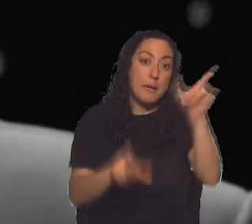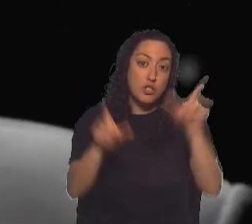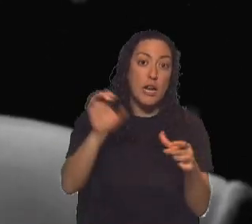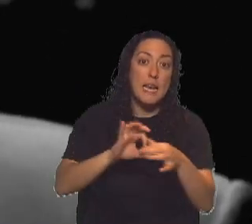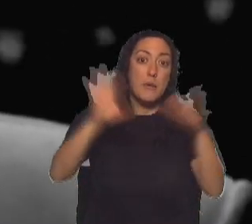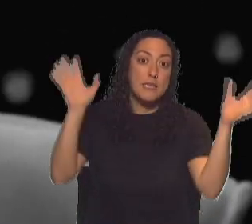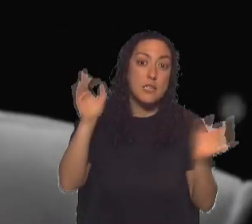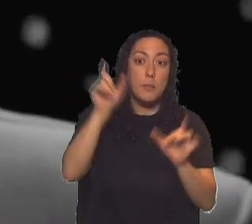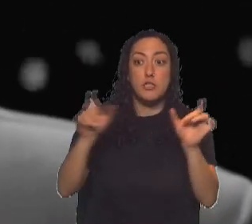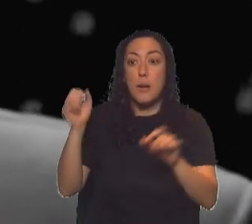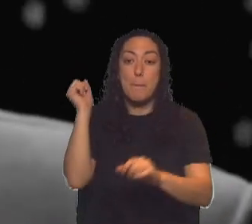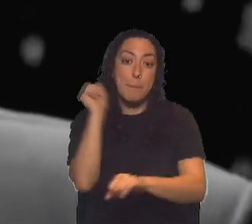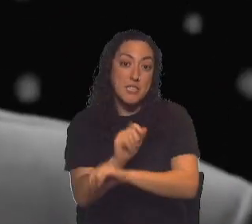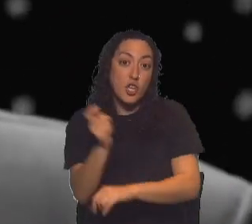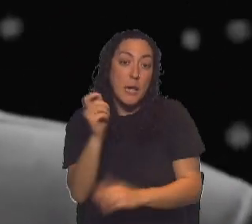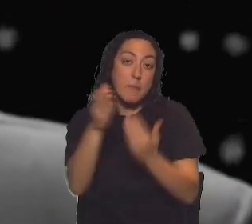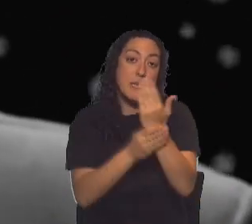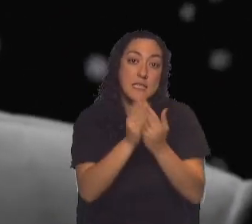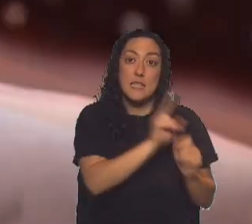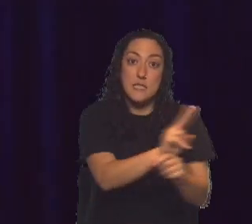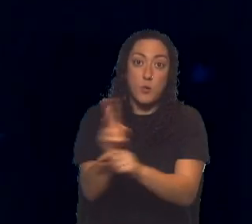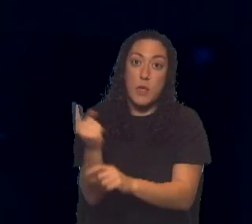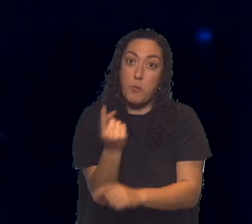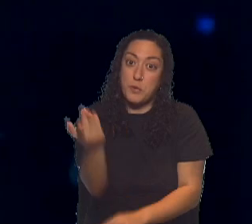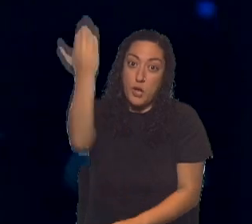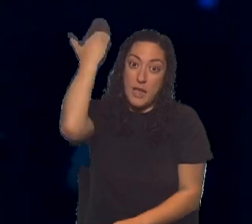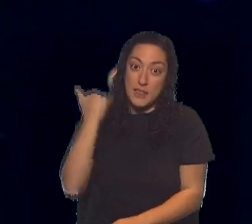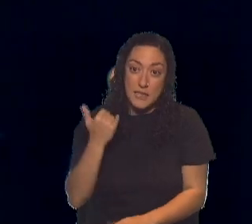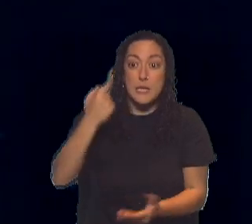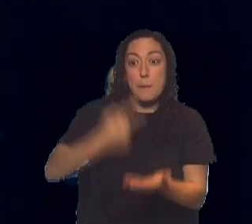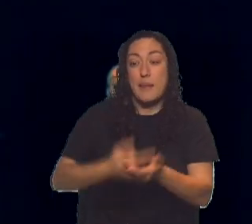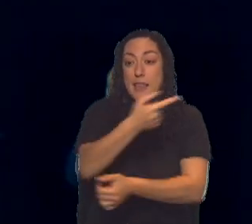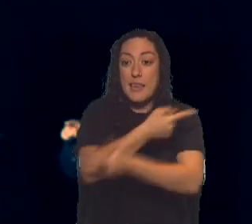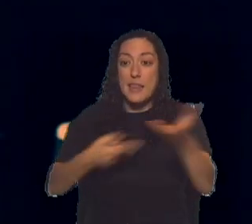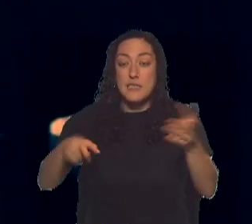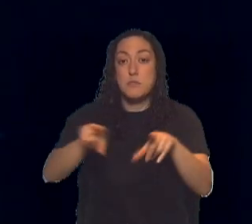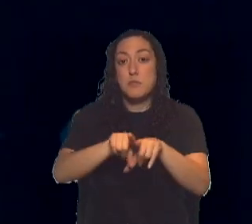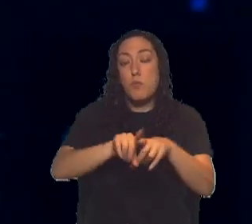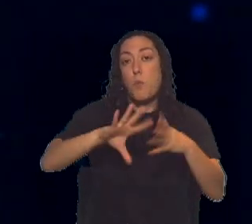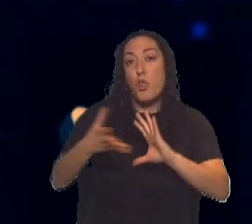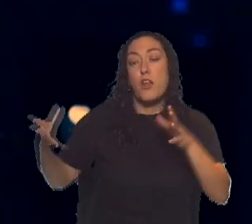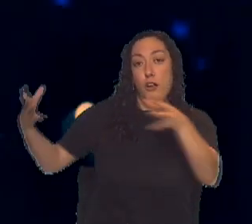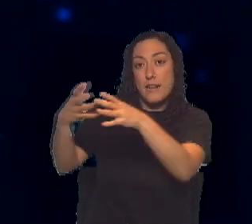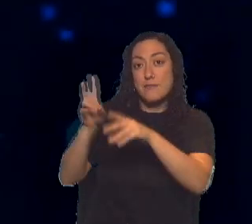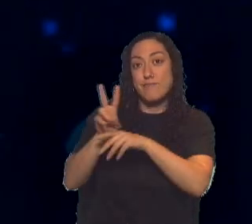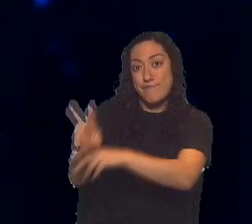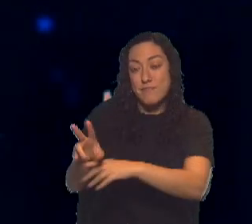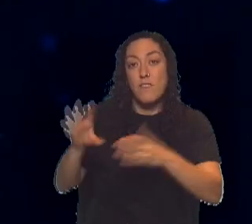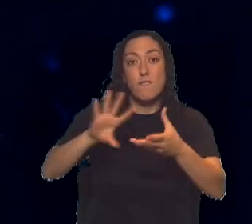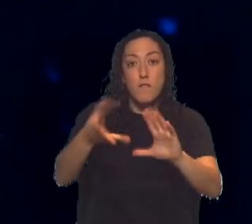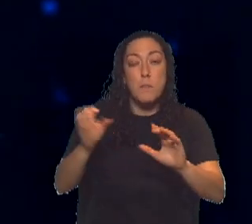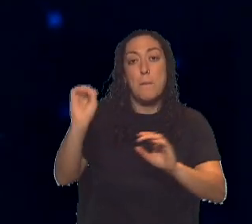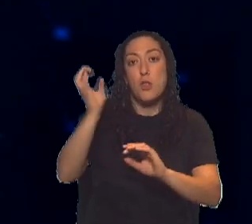liberación de presos es quien era ministra de seguridad en ese entonces estas medidas de combatir el modelo de la casta tiene que ser complementado con una